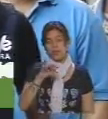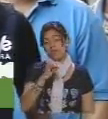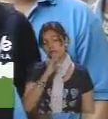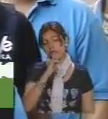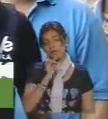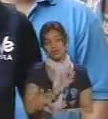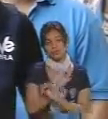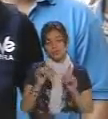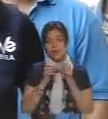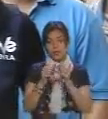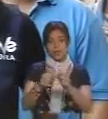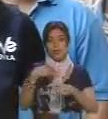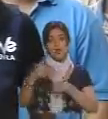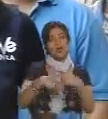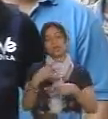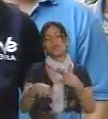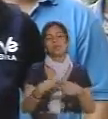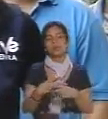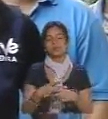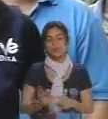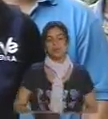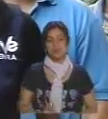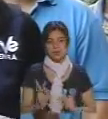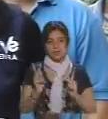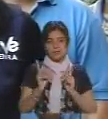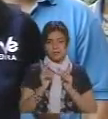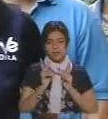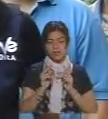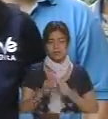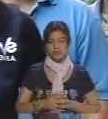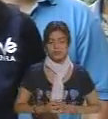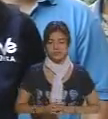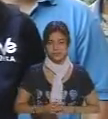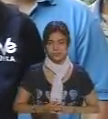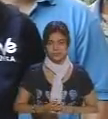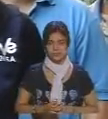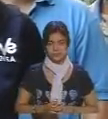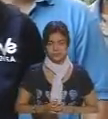información los invitamos a que continúen con más de la programación del Sistema Nacional de Medios Públicos. Adelante.